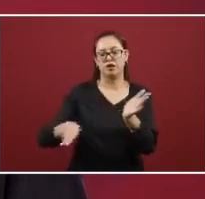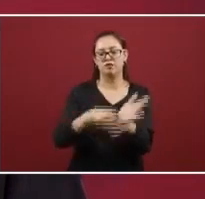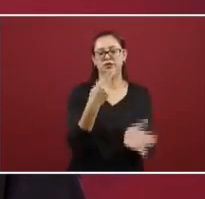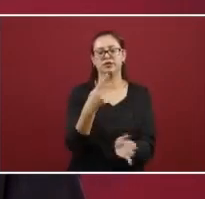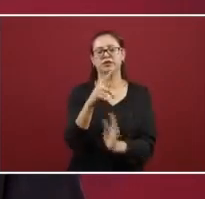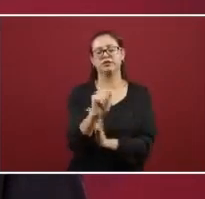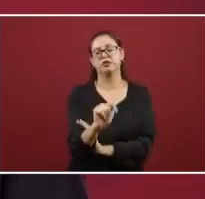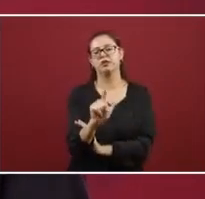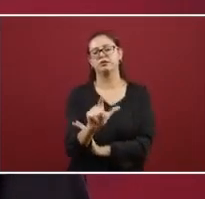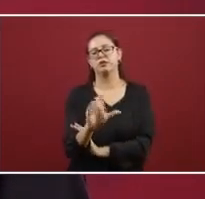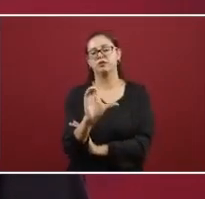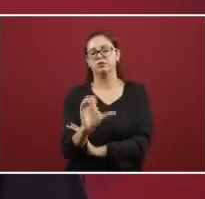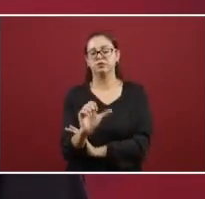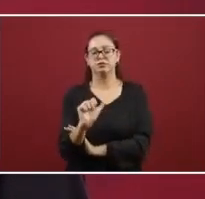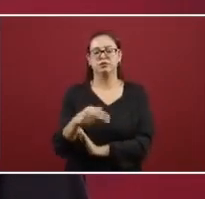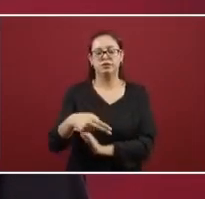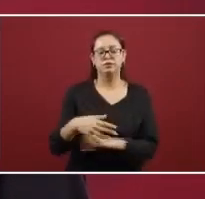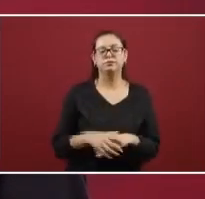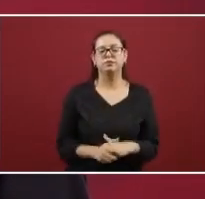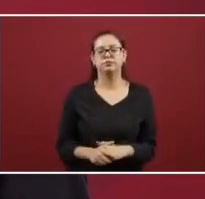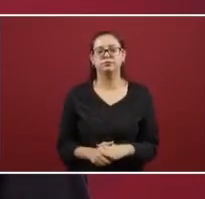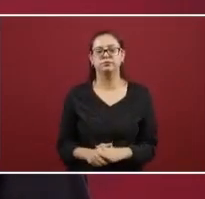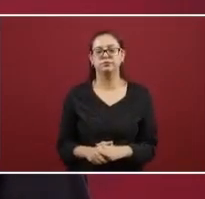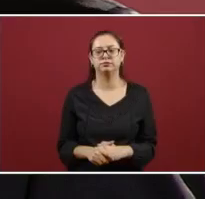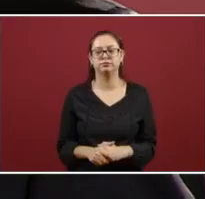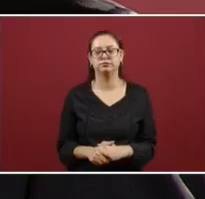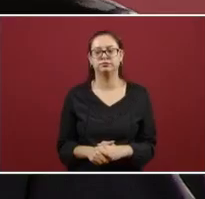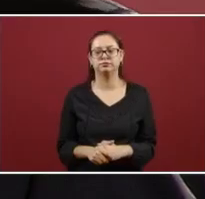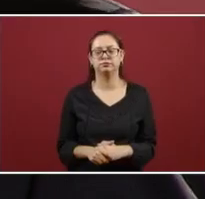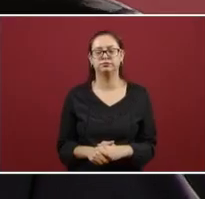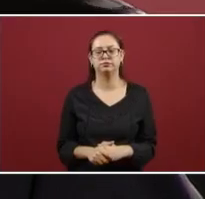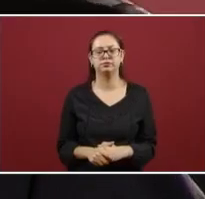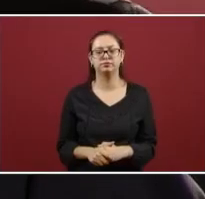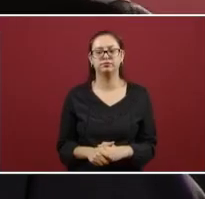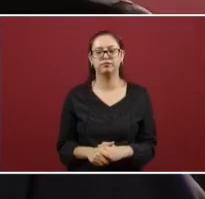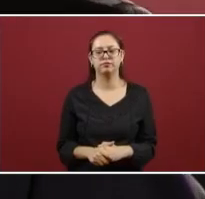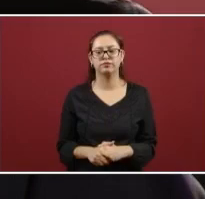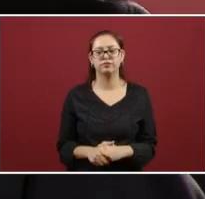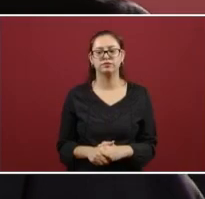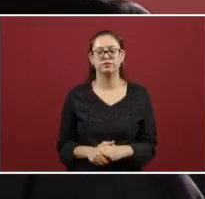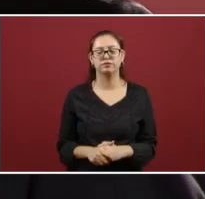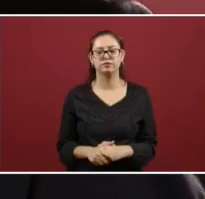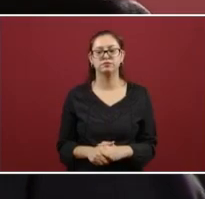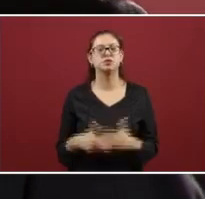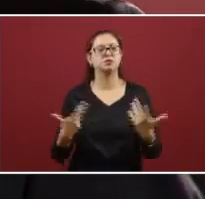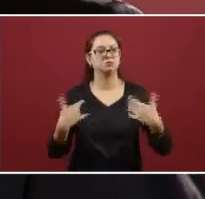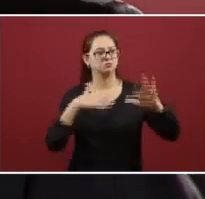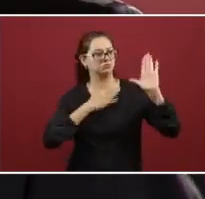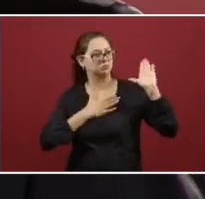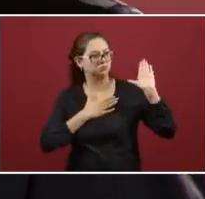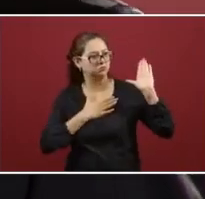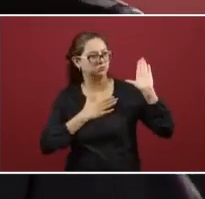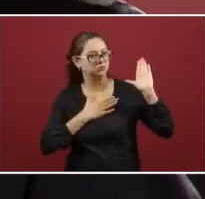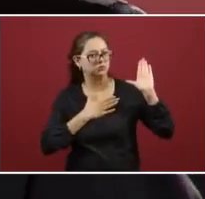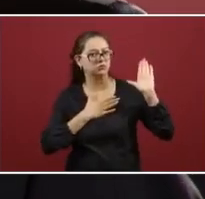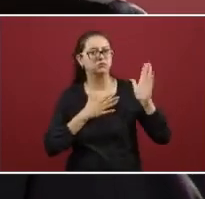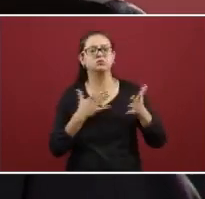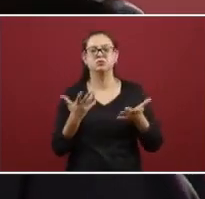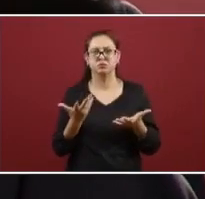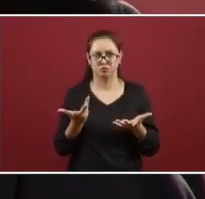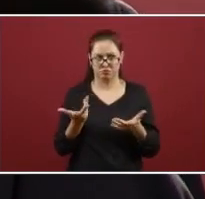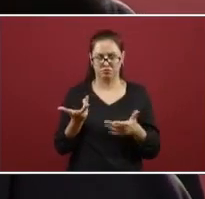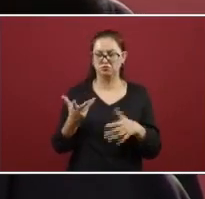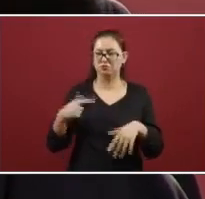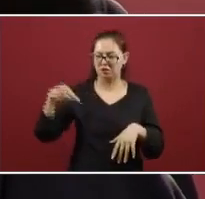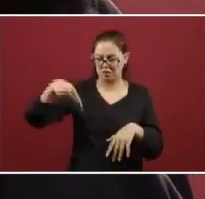no existen condiciones para que esto suceda, y también por el discurso de un miembro de la Secretaría de la Defensa Nacional, como